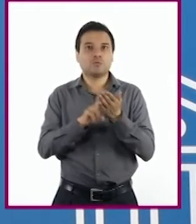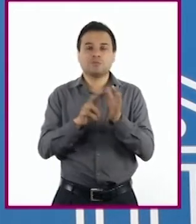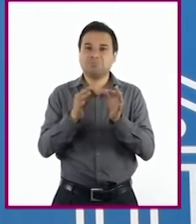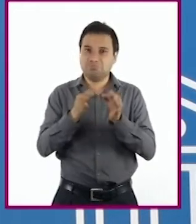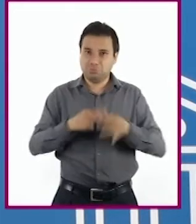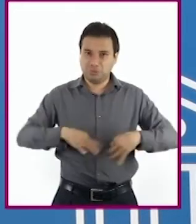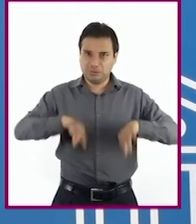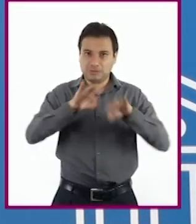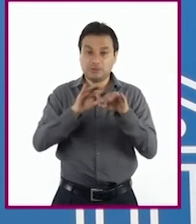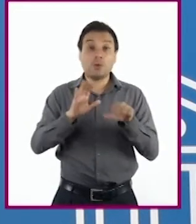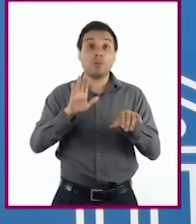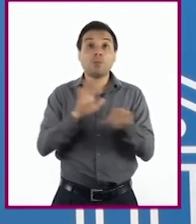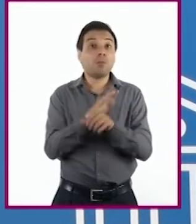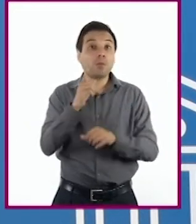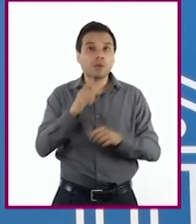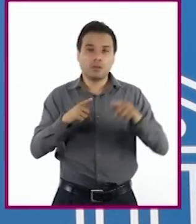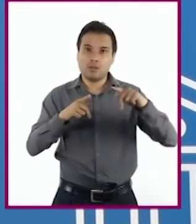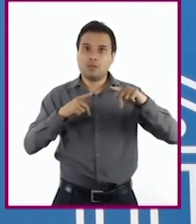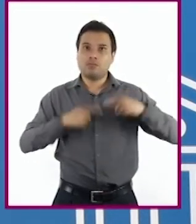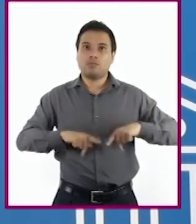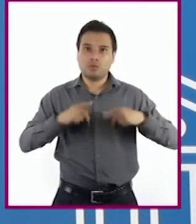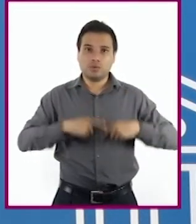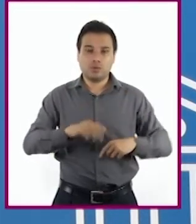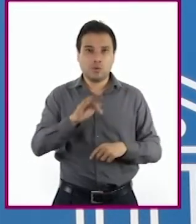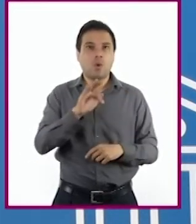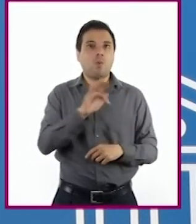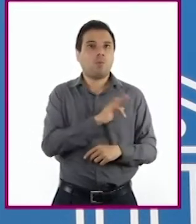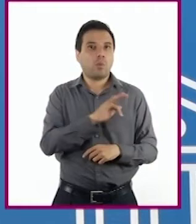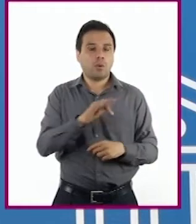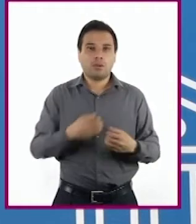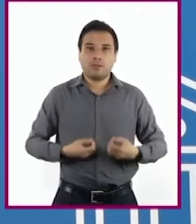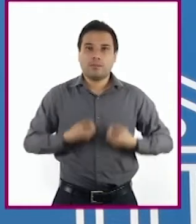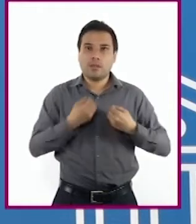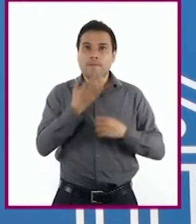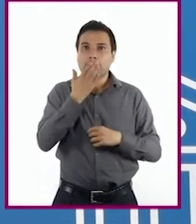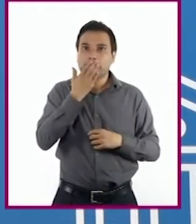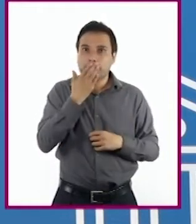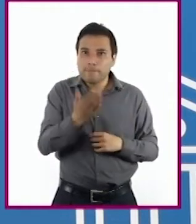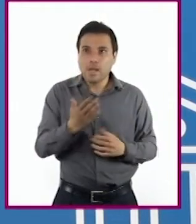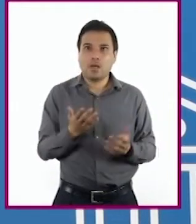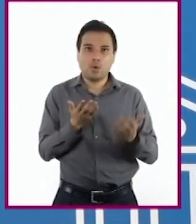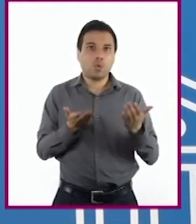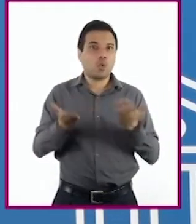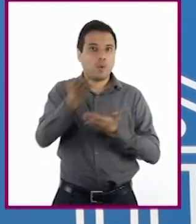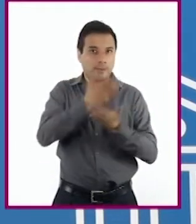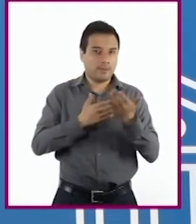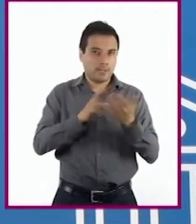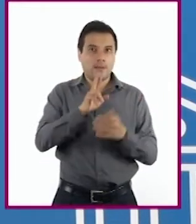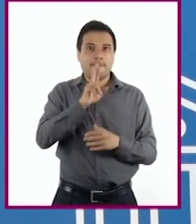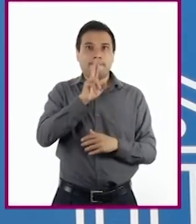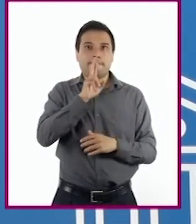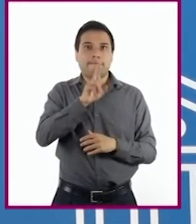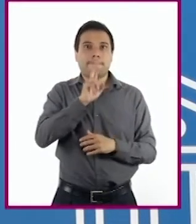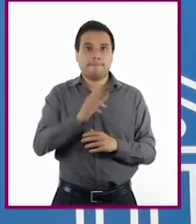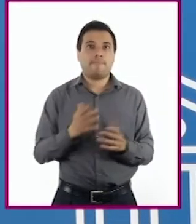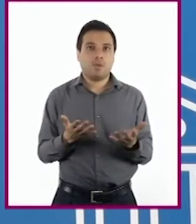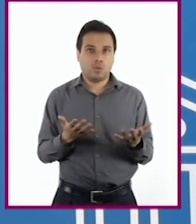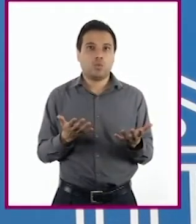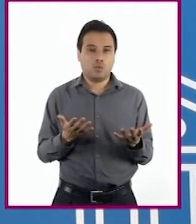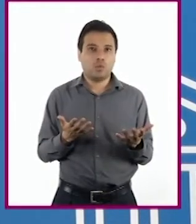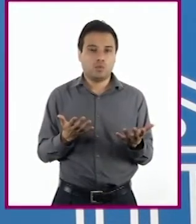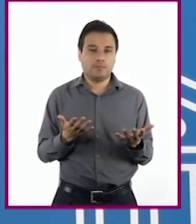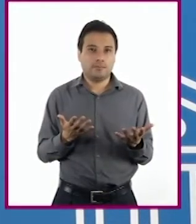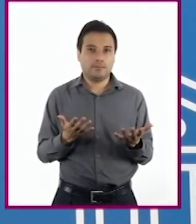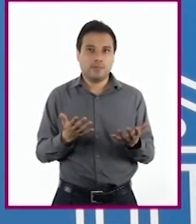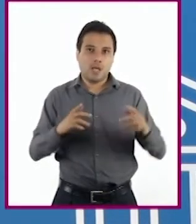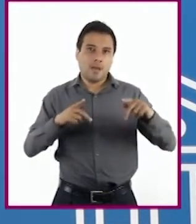porque permiten que las personas tengan una vida más armónica, con mejor convivencia entre familiares, amistades, vecinas